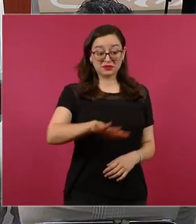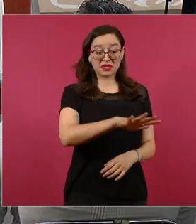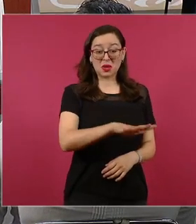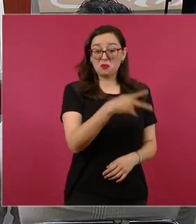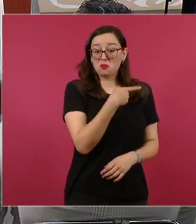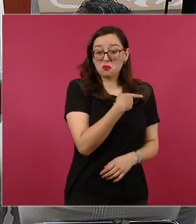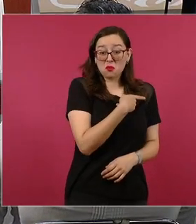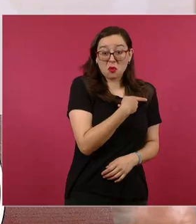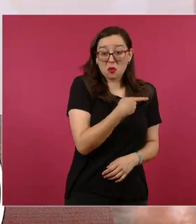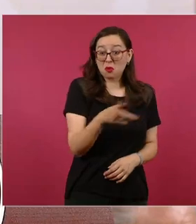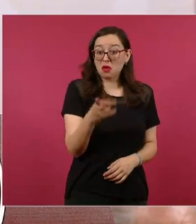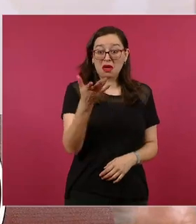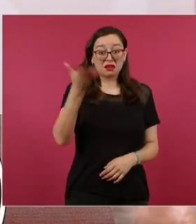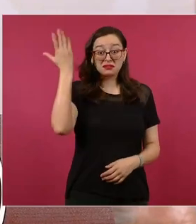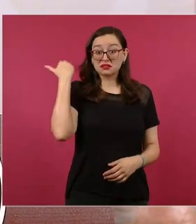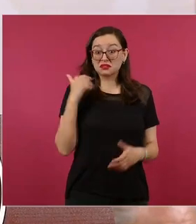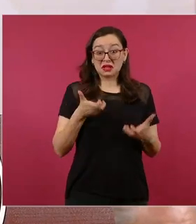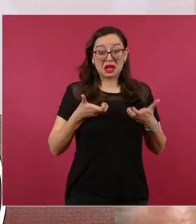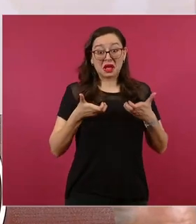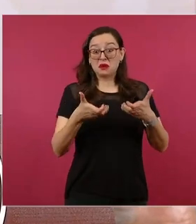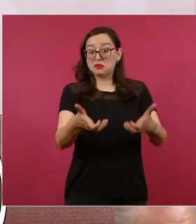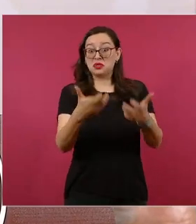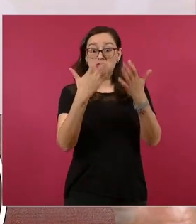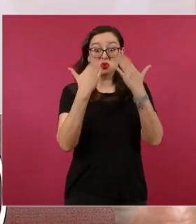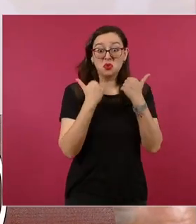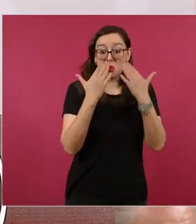allá ahora hay violencia.